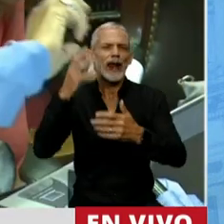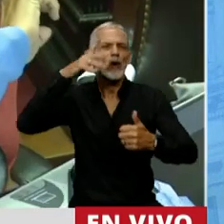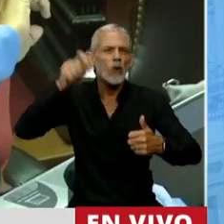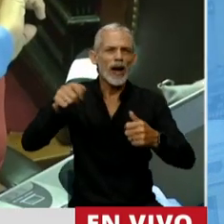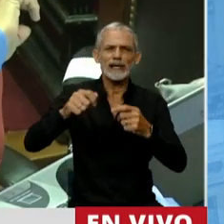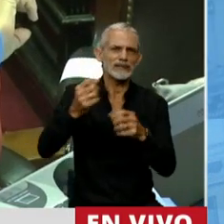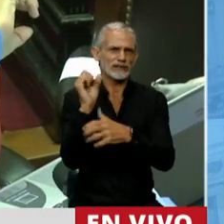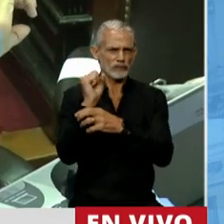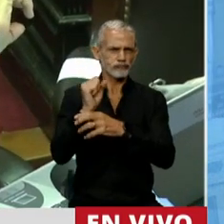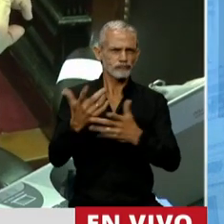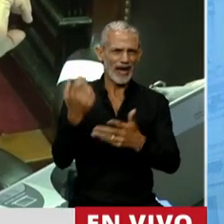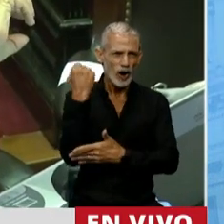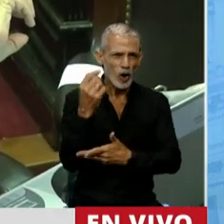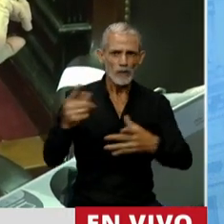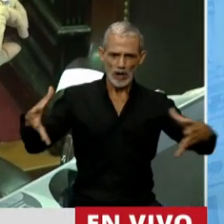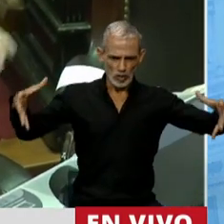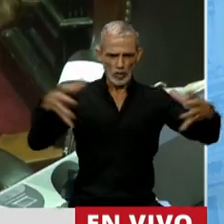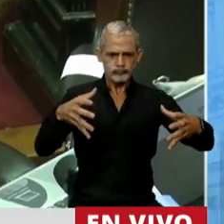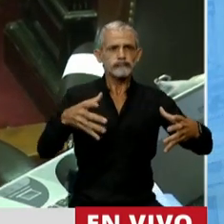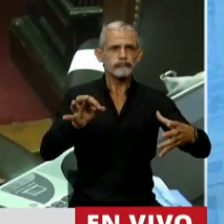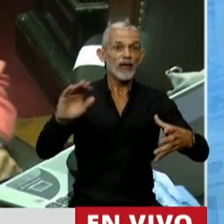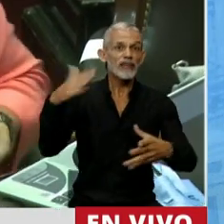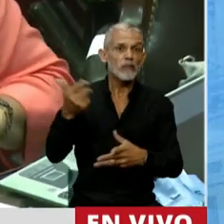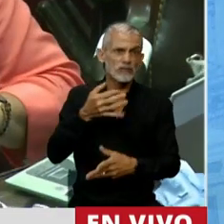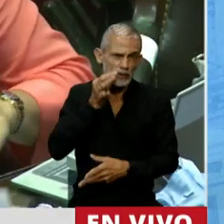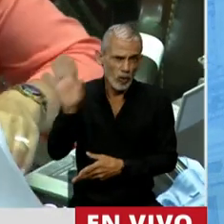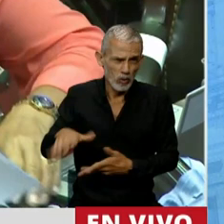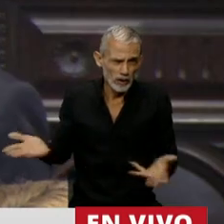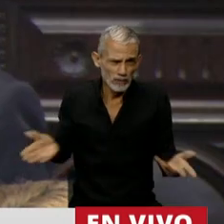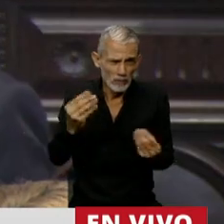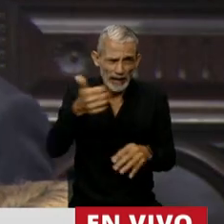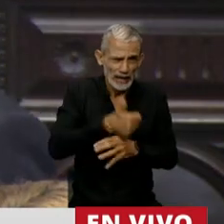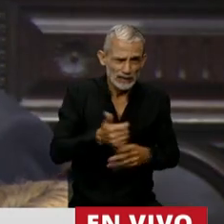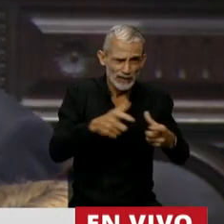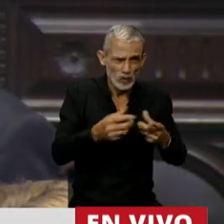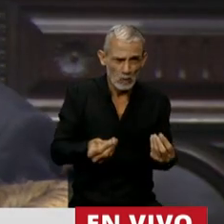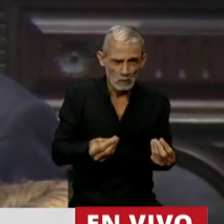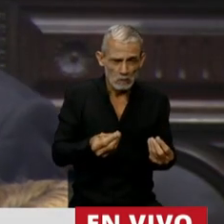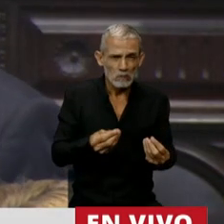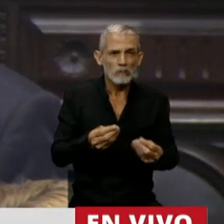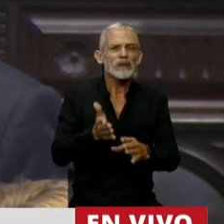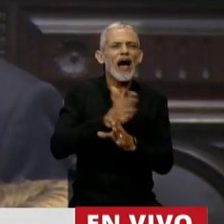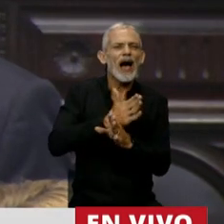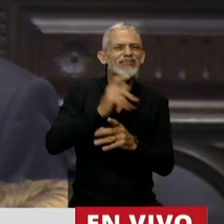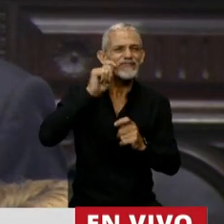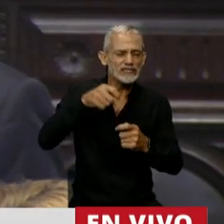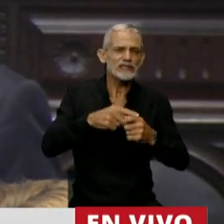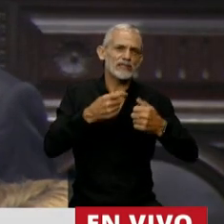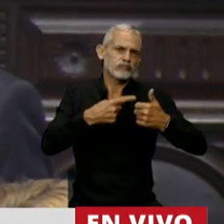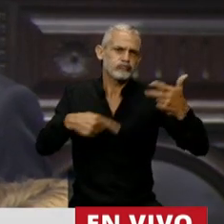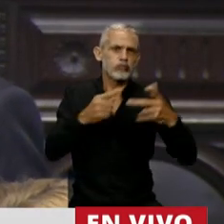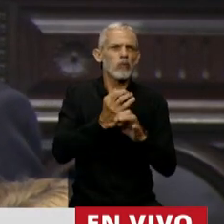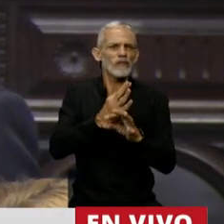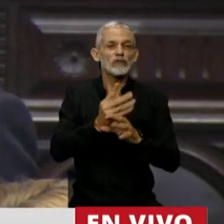jueces, economistas, pero después resulta que hicieron lo que quisieron. Porque previo a la visita,